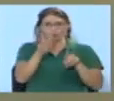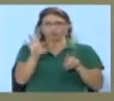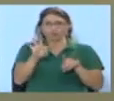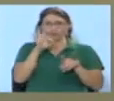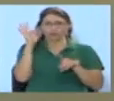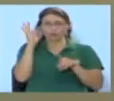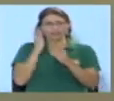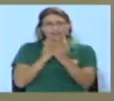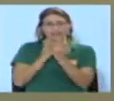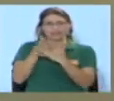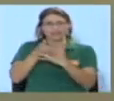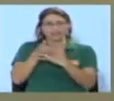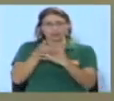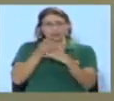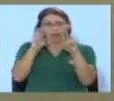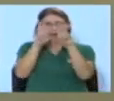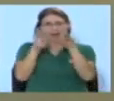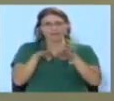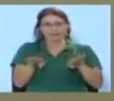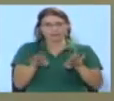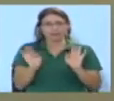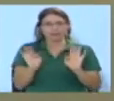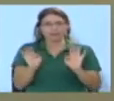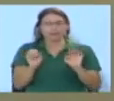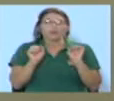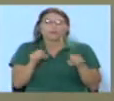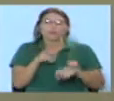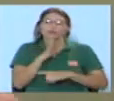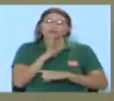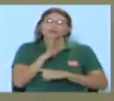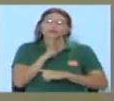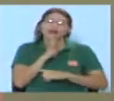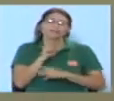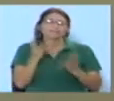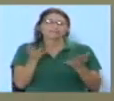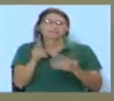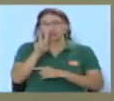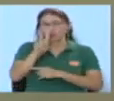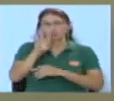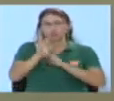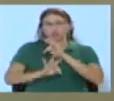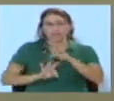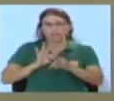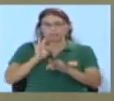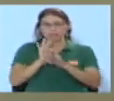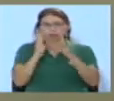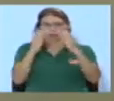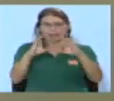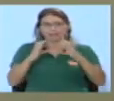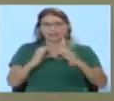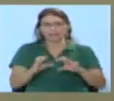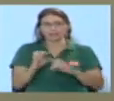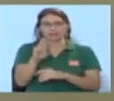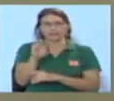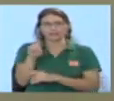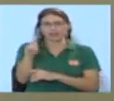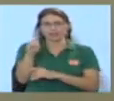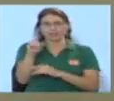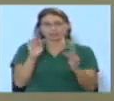de acceso a la red. Uh-huh. Y podríamos hablar como dos tipos de clasificaciones de red. Entonces